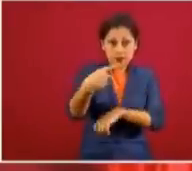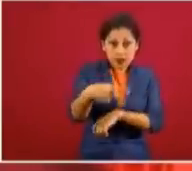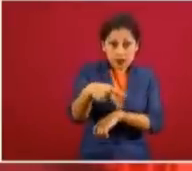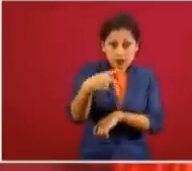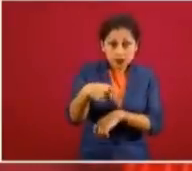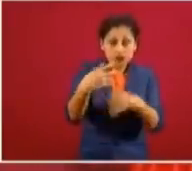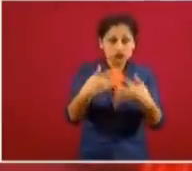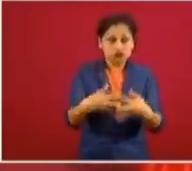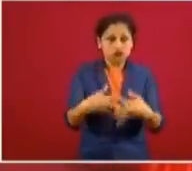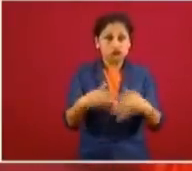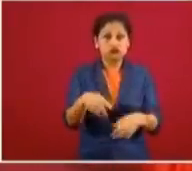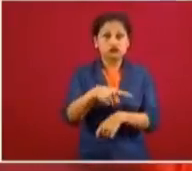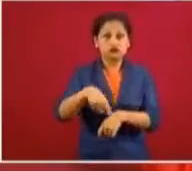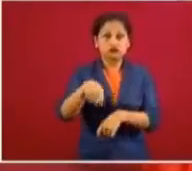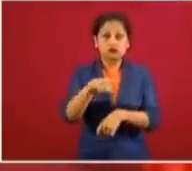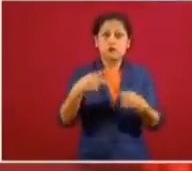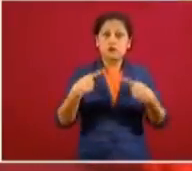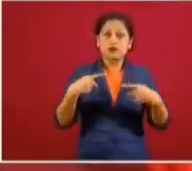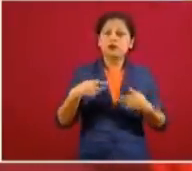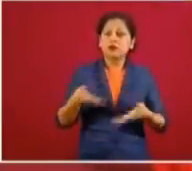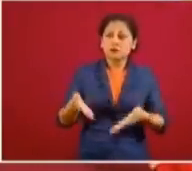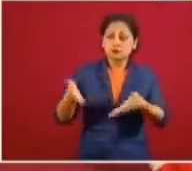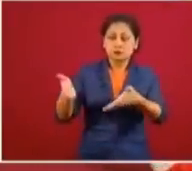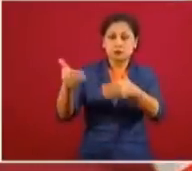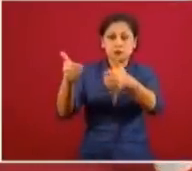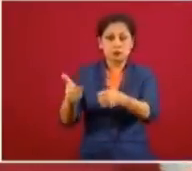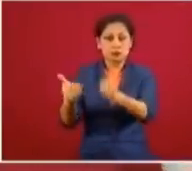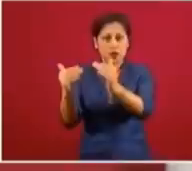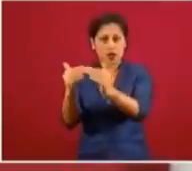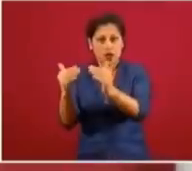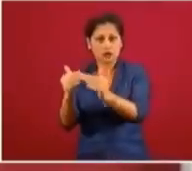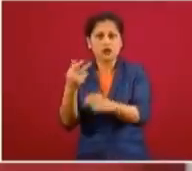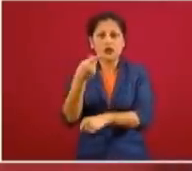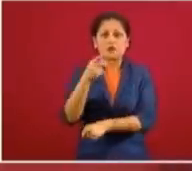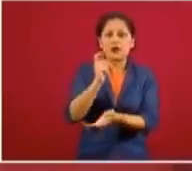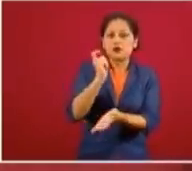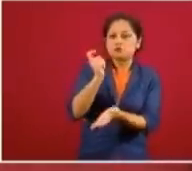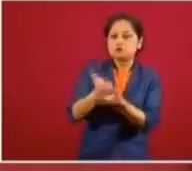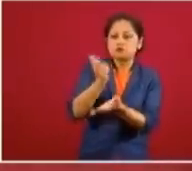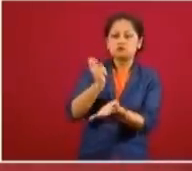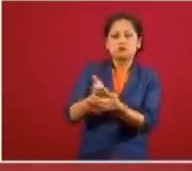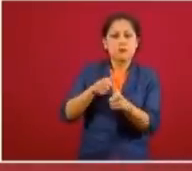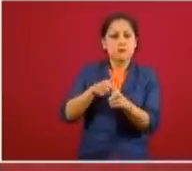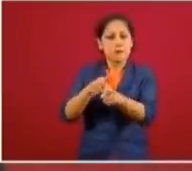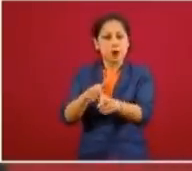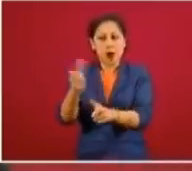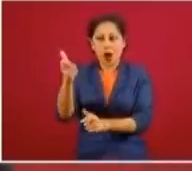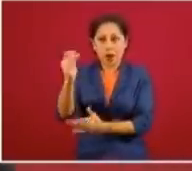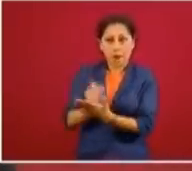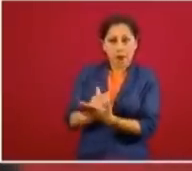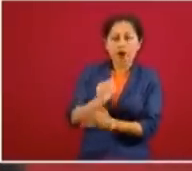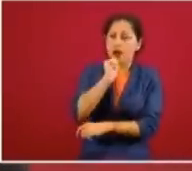y que no les han reducido el sueldo a los trabajadores,